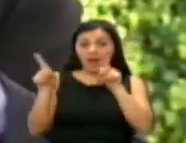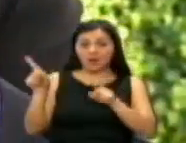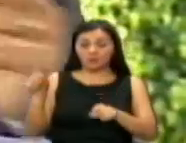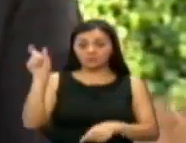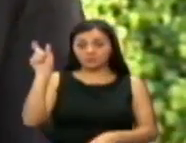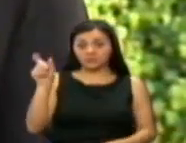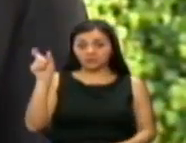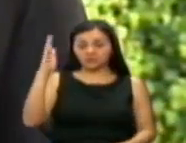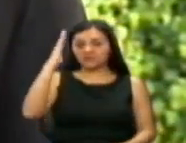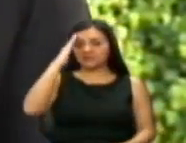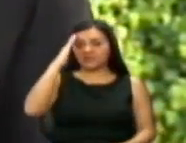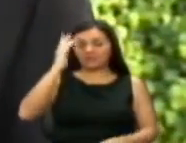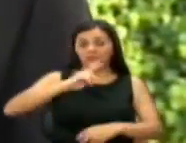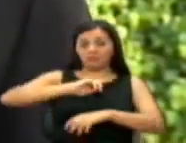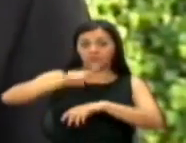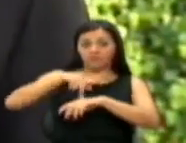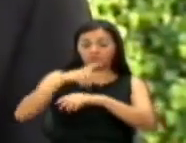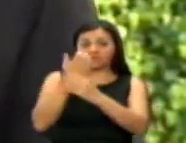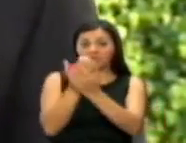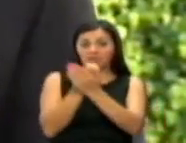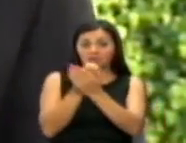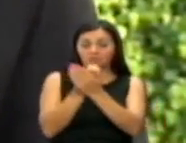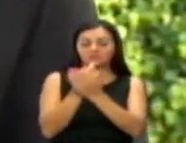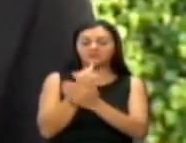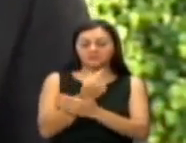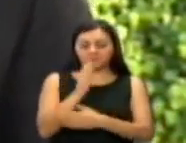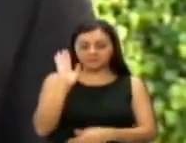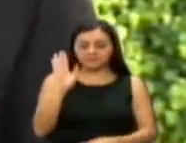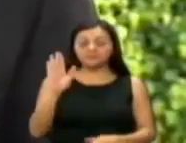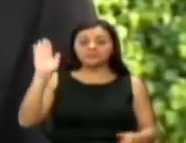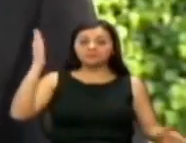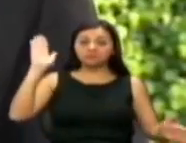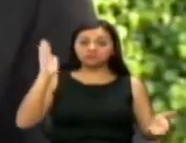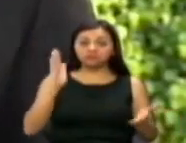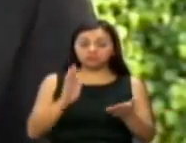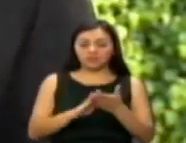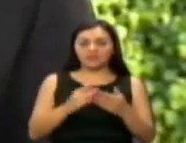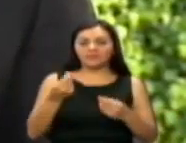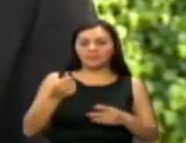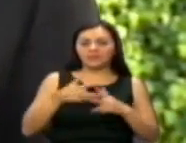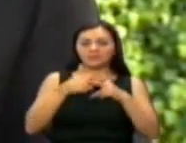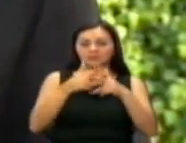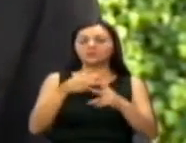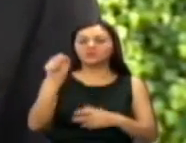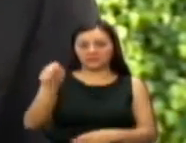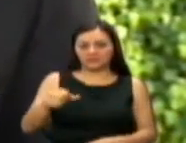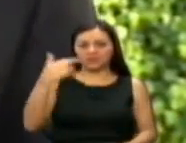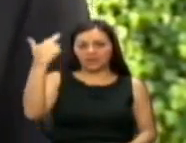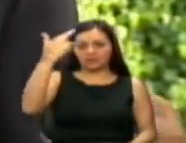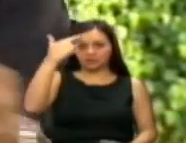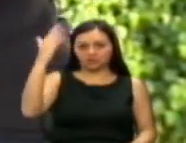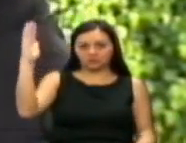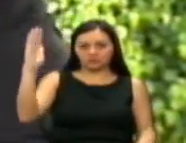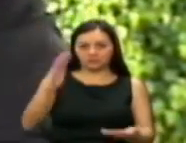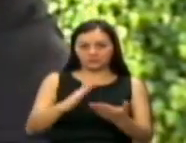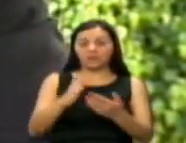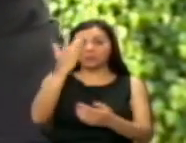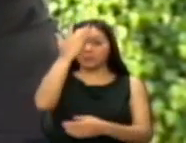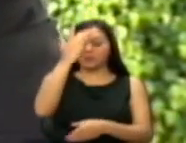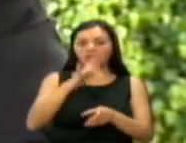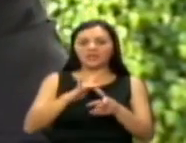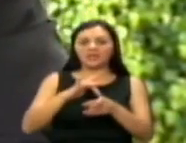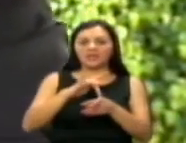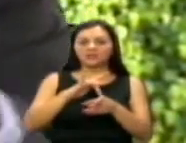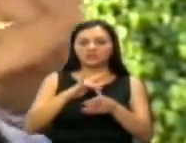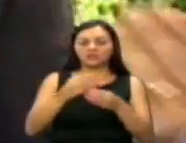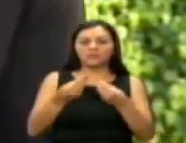ha deprimido el crédito, se ha reducido el crédito. Tienen razón. pero es precisamente para que no arriesguen sus reservas de liquidez